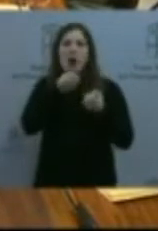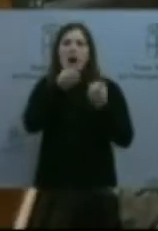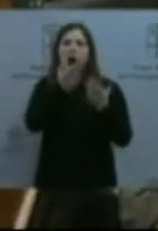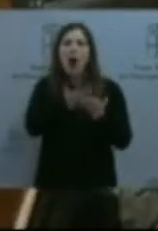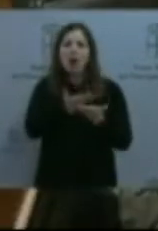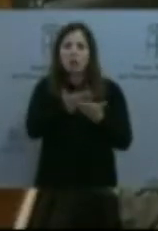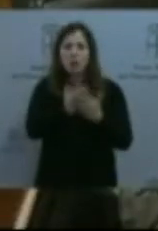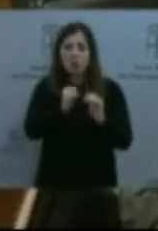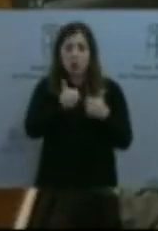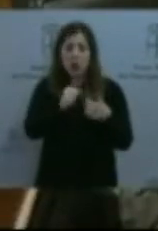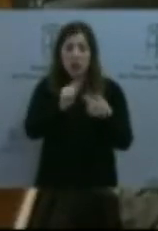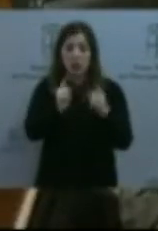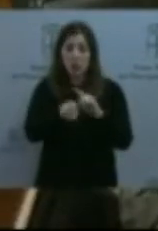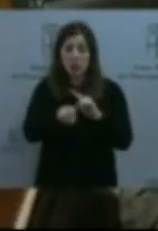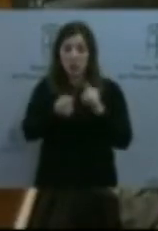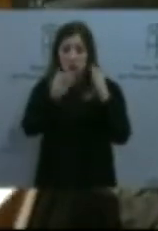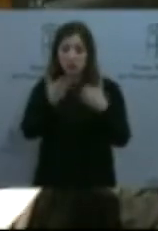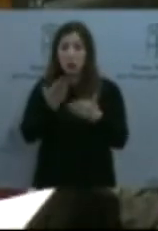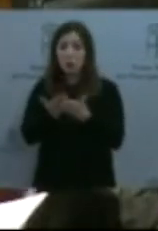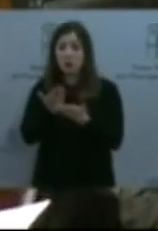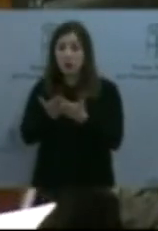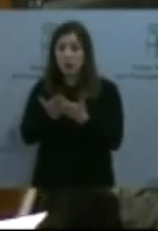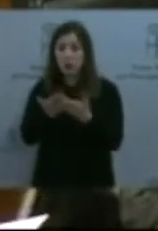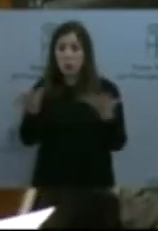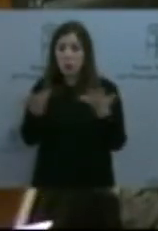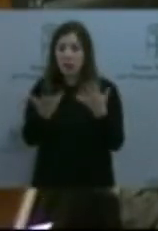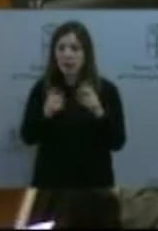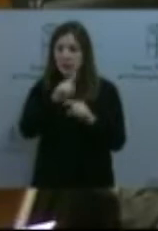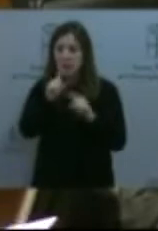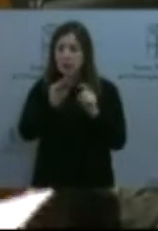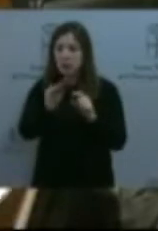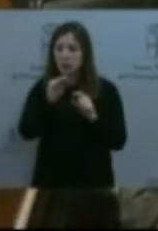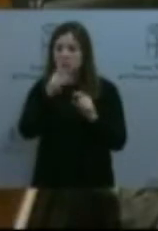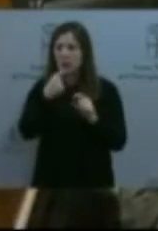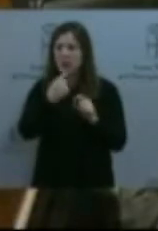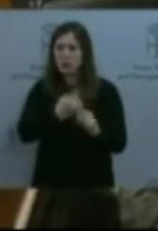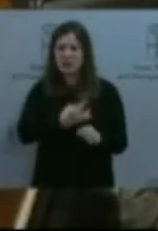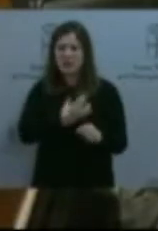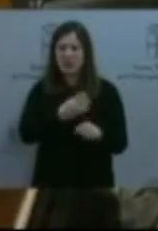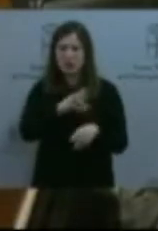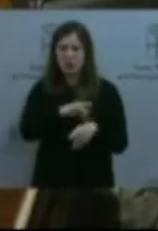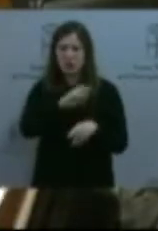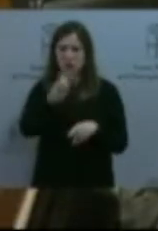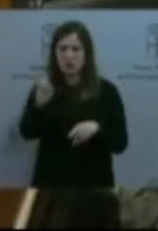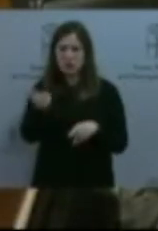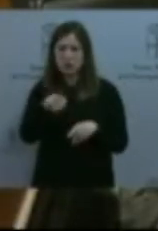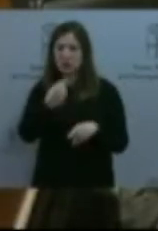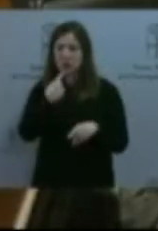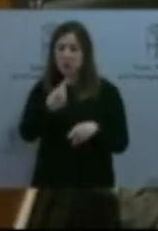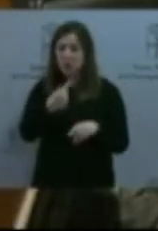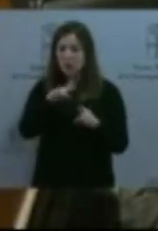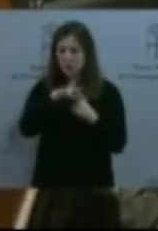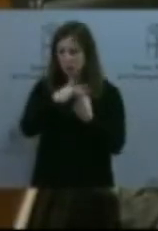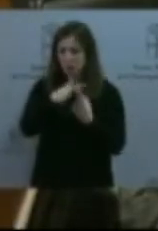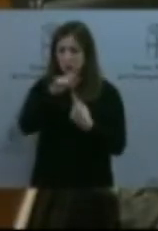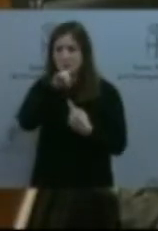de su pregunta con el argumento de que diversos sindicatos médicos han señalado una situación. Yo no debo juzgar este argumento, pero sí